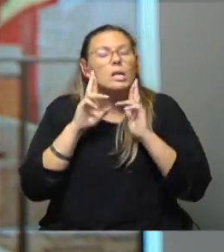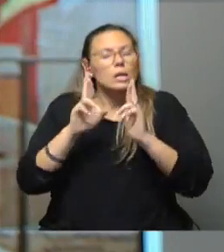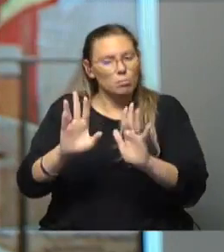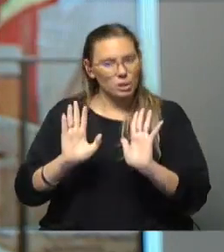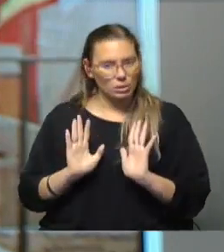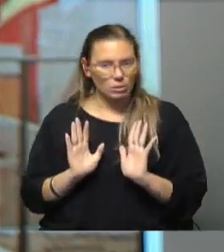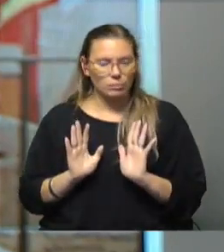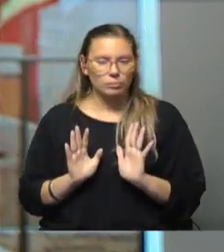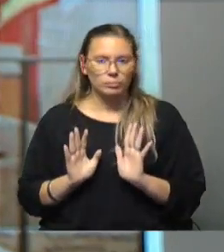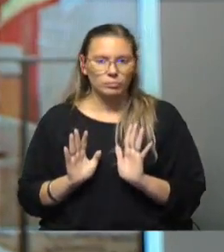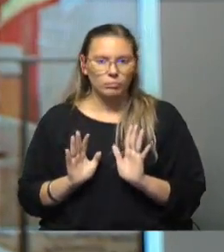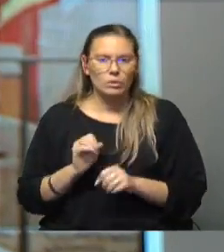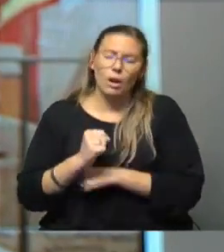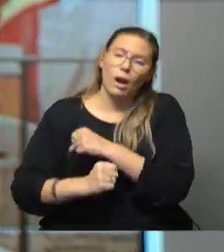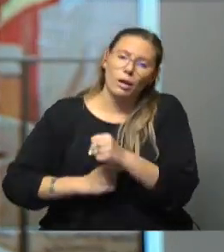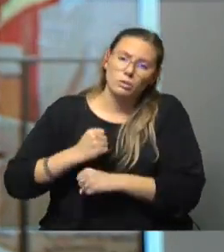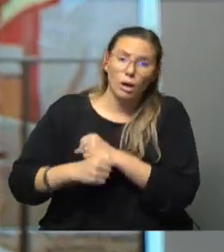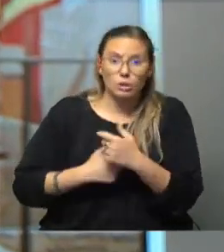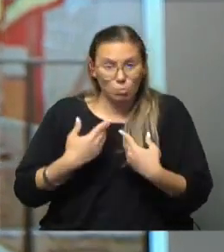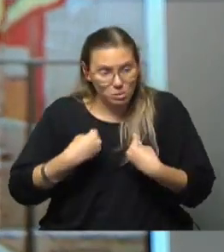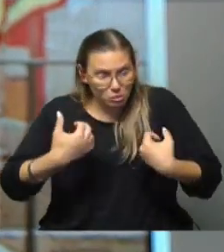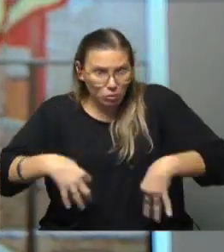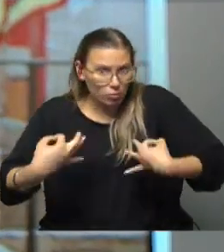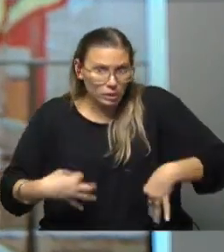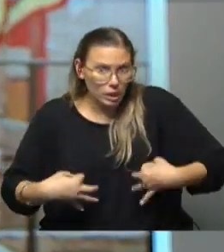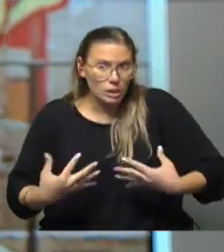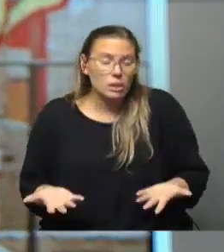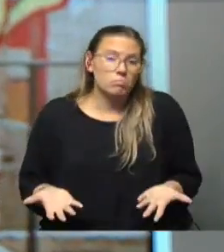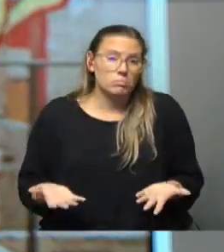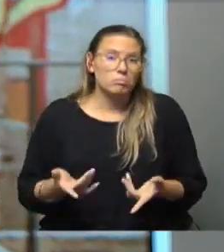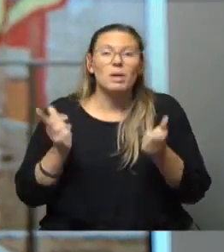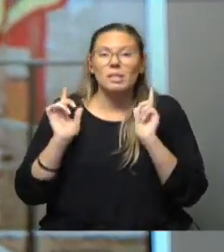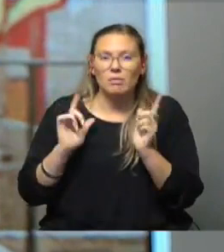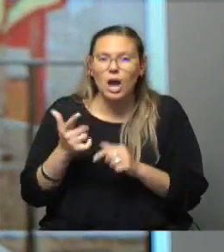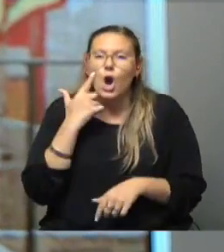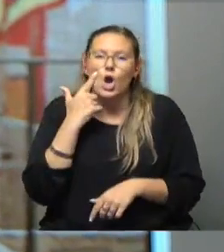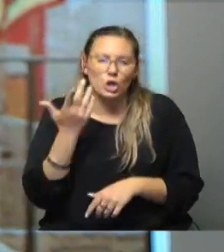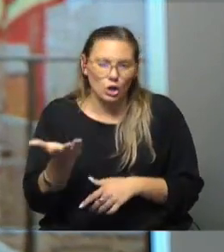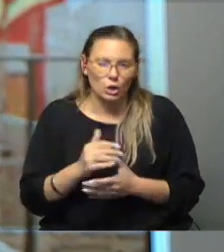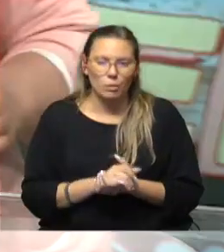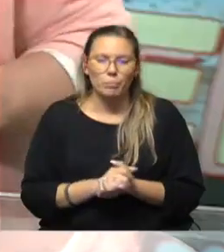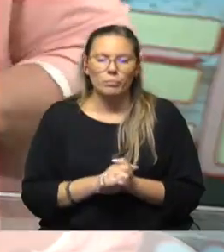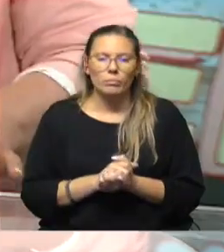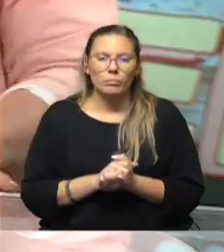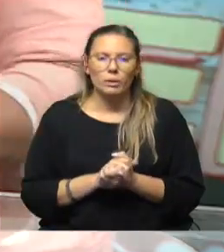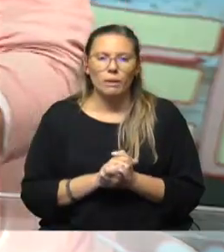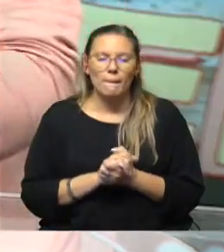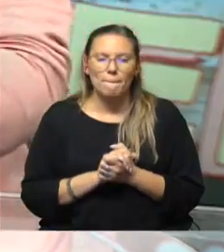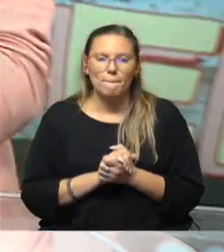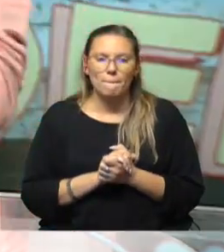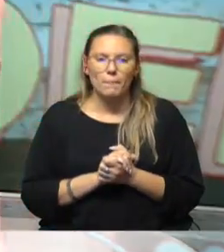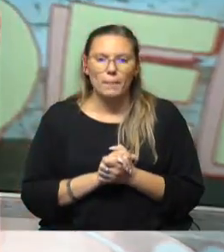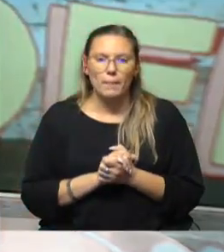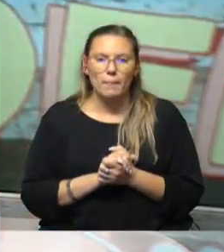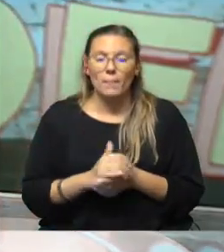mucho y son muchos años ya. Y me hace bien, la verdad es que me hace bien. Entonces, bueno, me divierte, lo conozco. Claro. Hay una cosa con los...